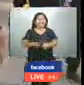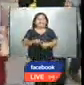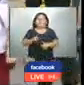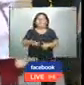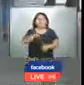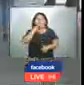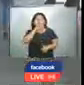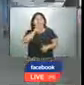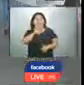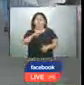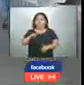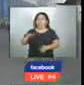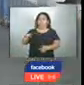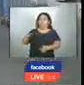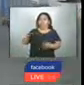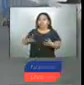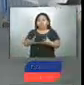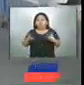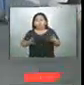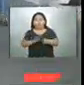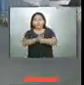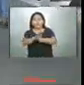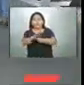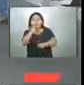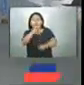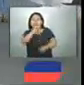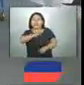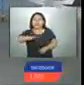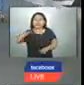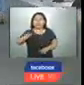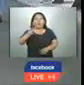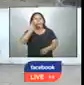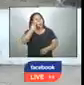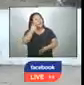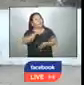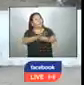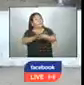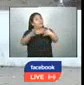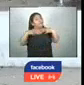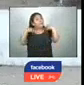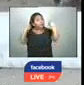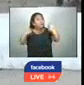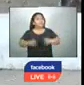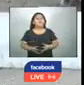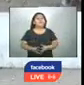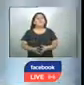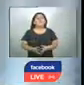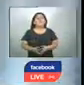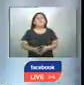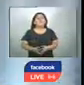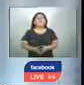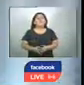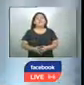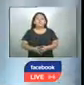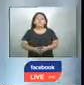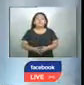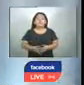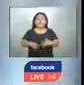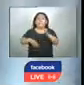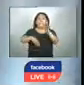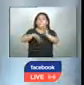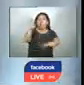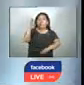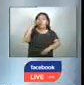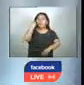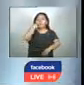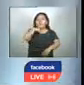incremento de casos diarios en el país, recomiendan cumplir con los protocolos de bioseguridad. Más infecciones, mientras